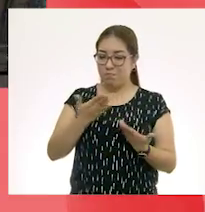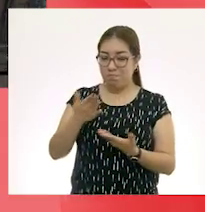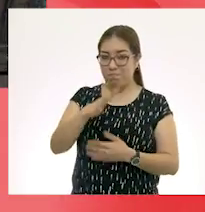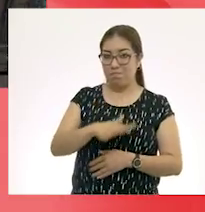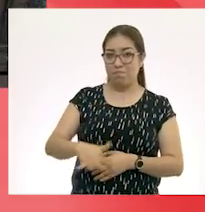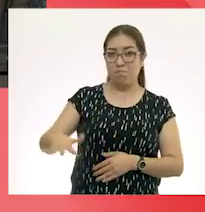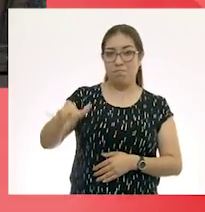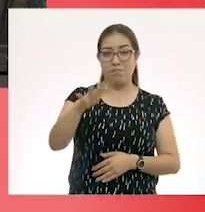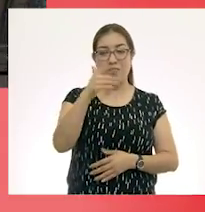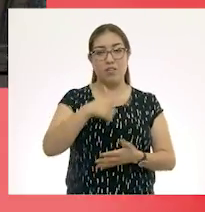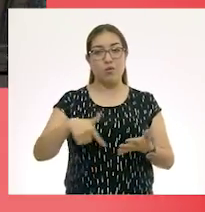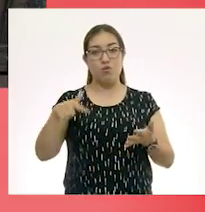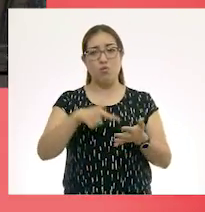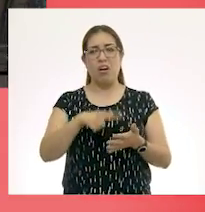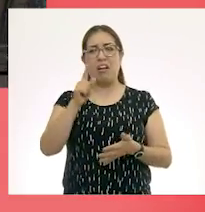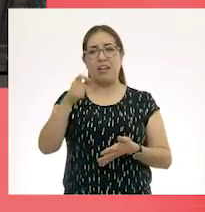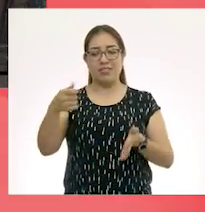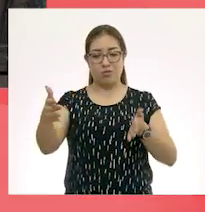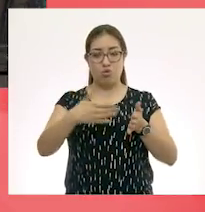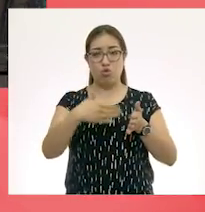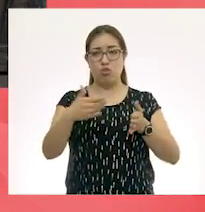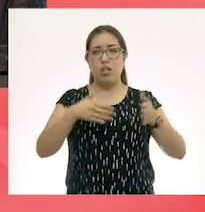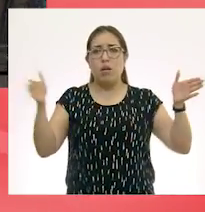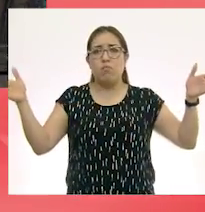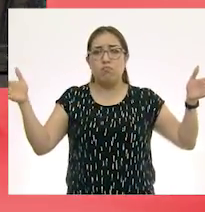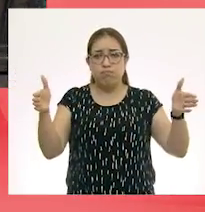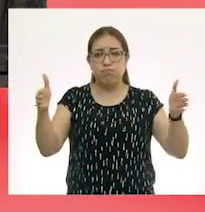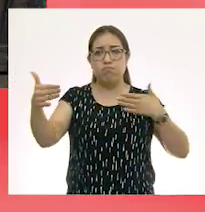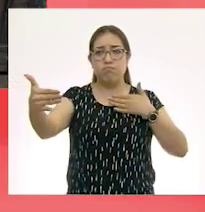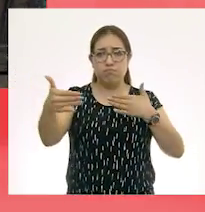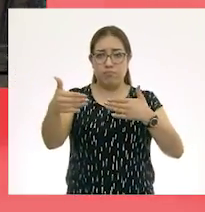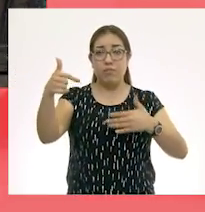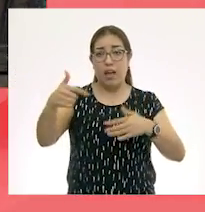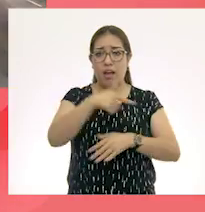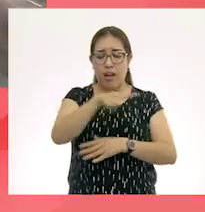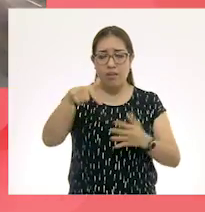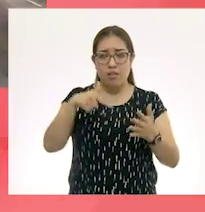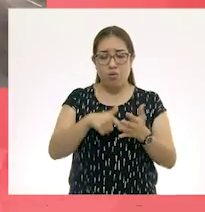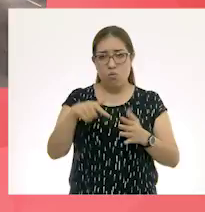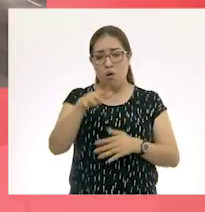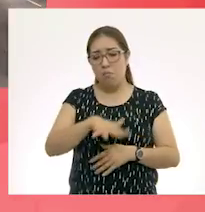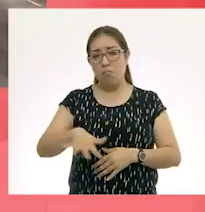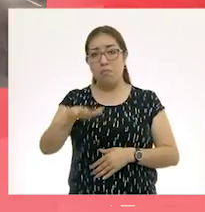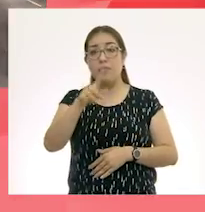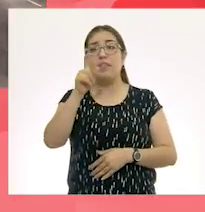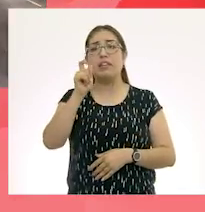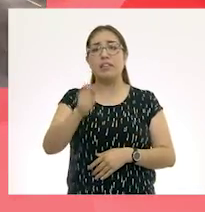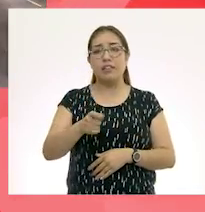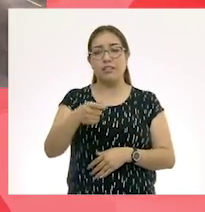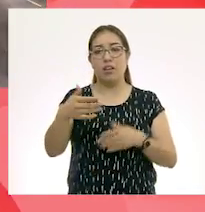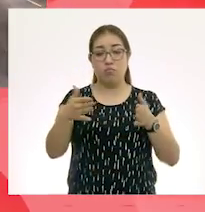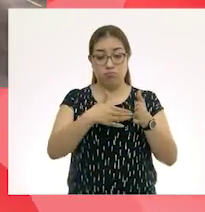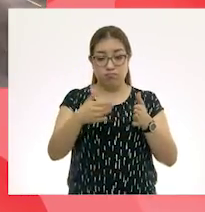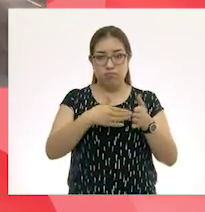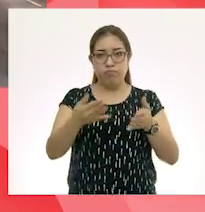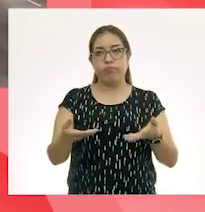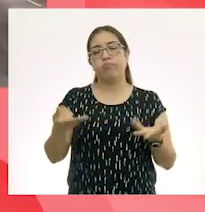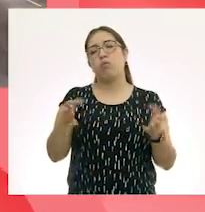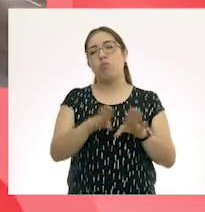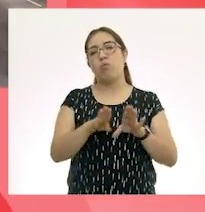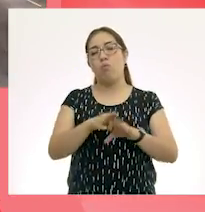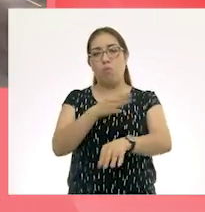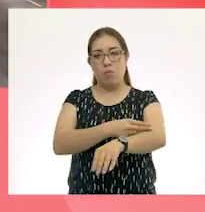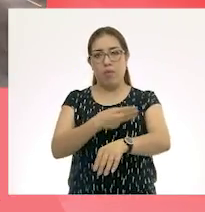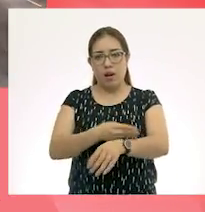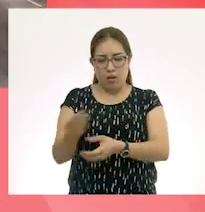espacio de una cocina serrana. Estos bellos espacios en donde el fogón, en donde las brasas,